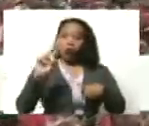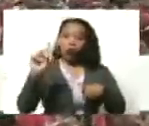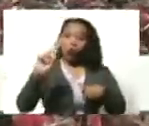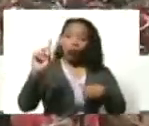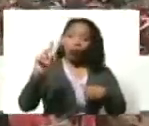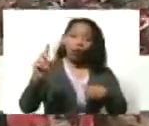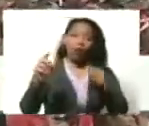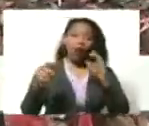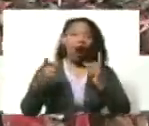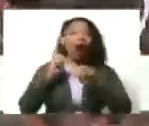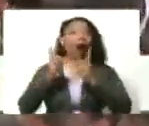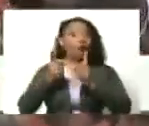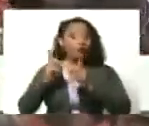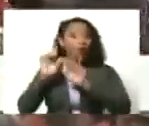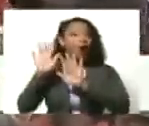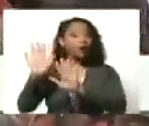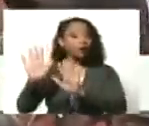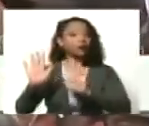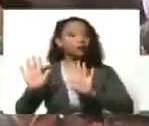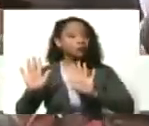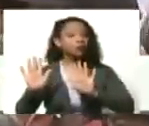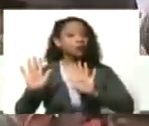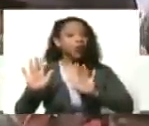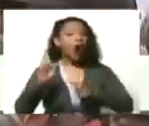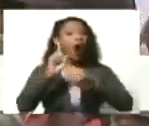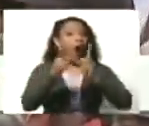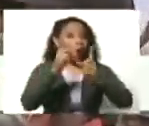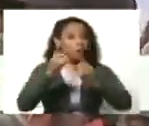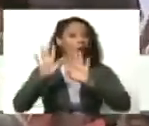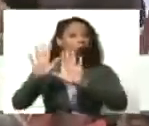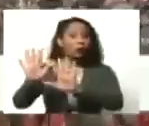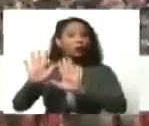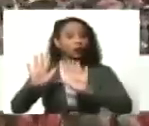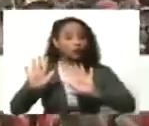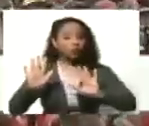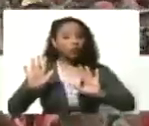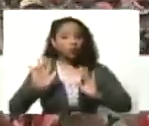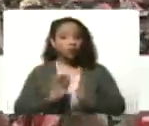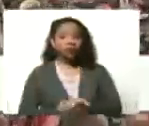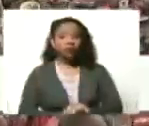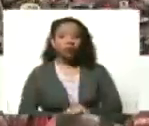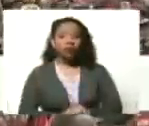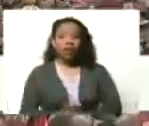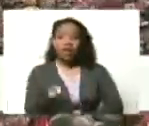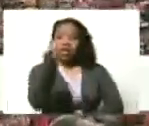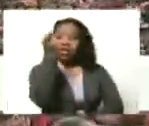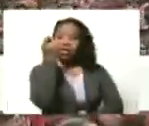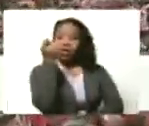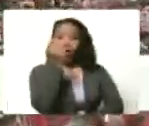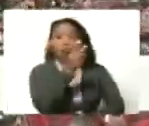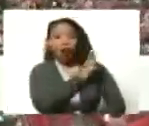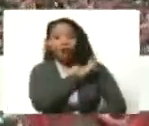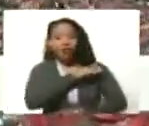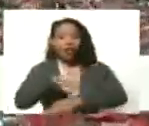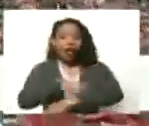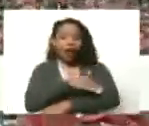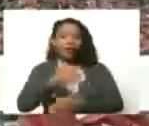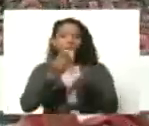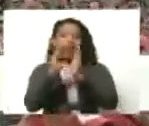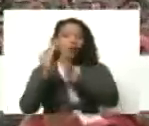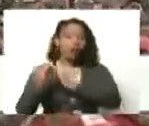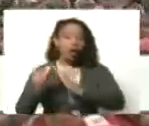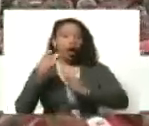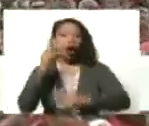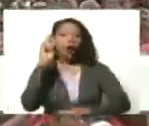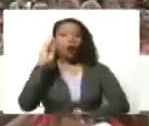¿Se han visto casos? ¿Se han visto casos? Ningún jefe de calle, de comunidad, de